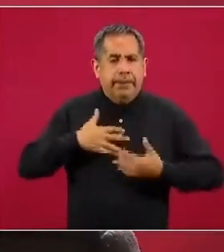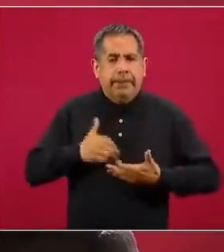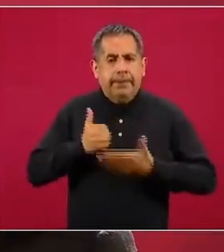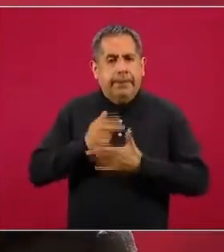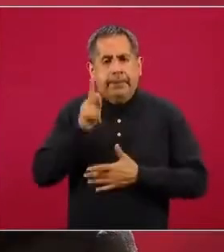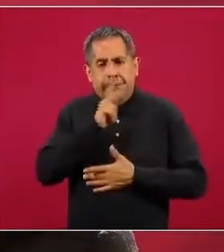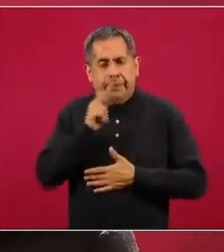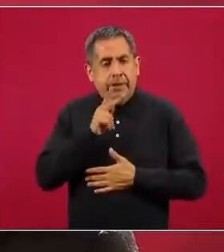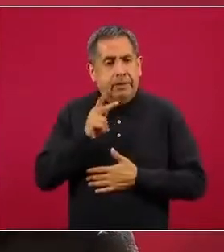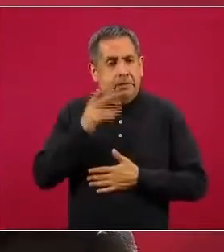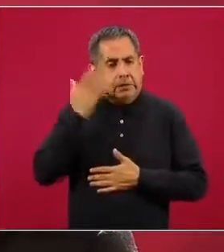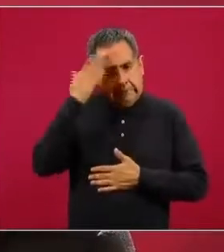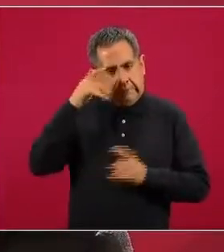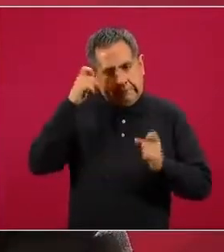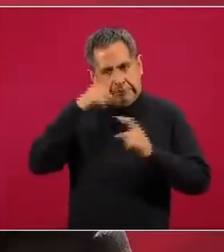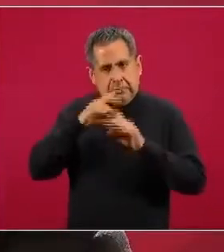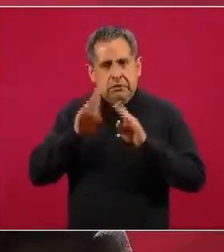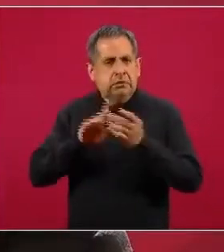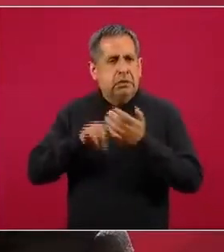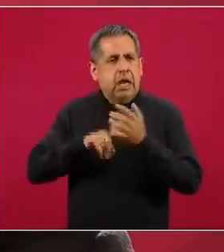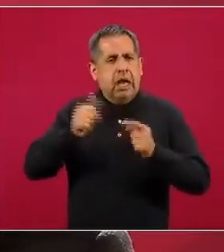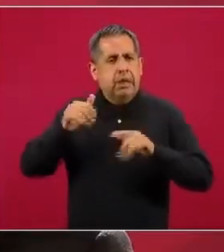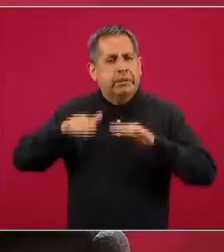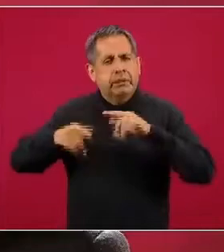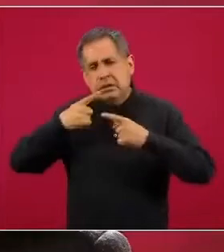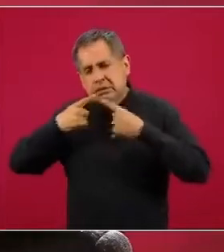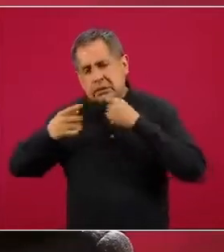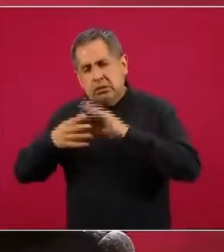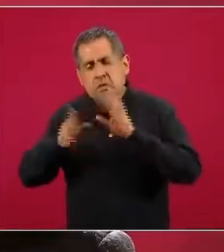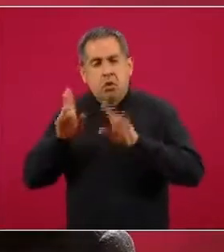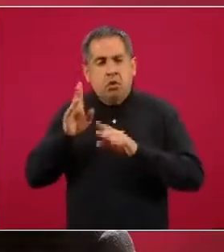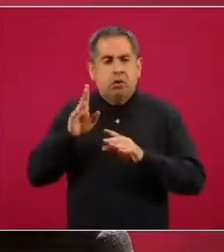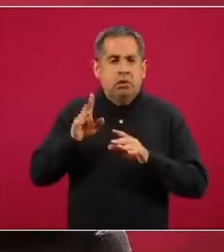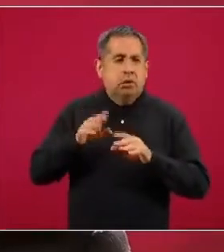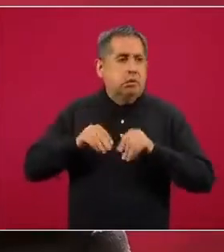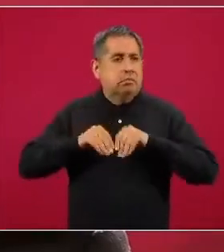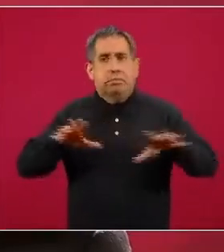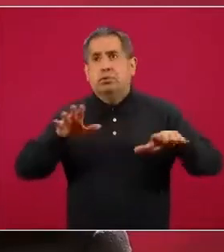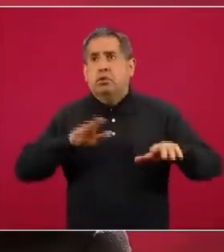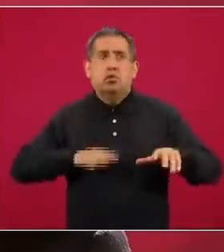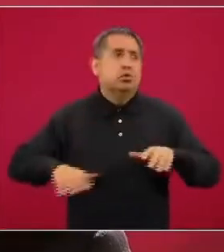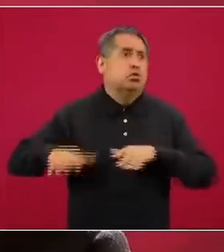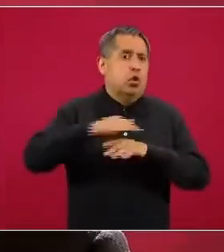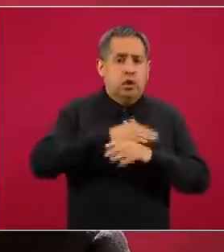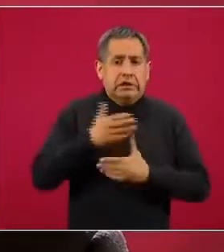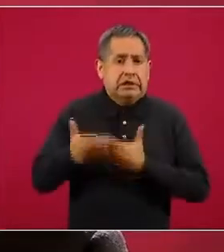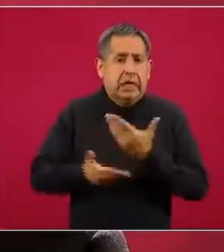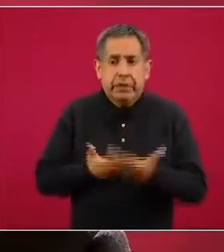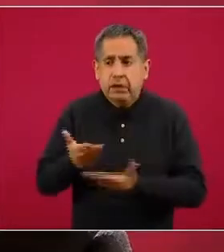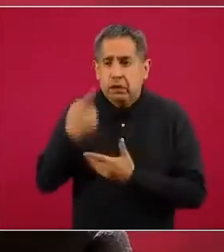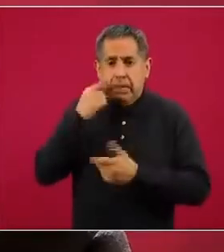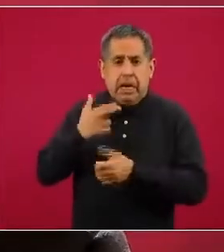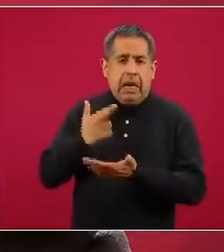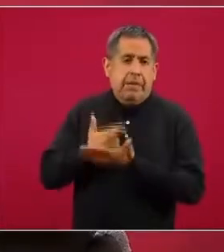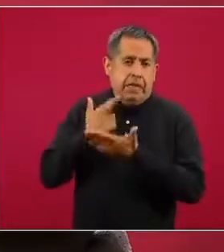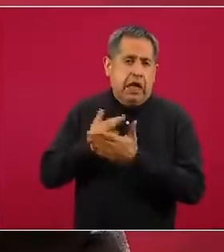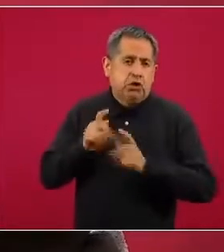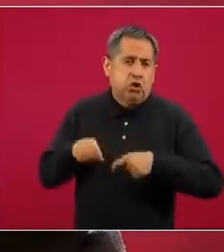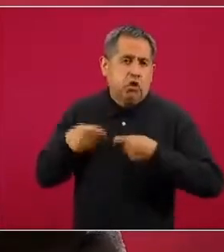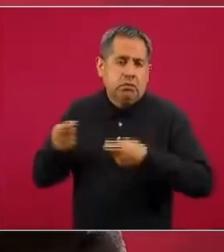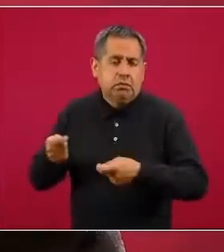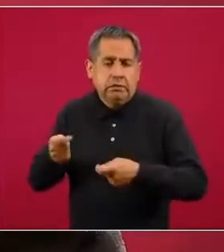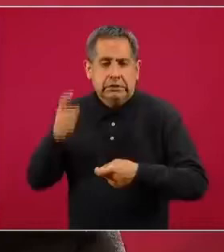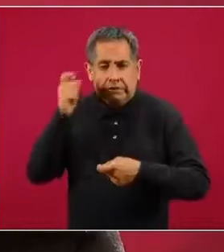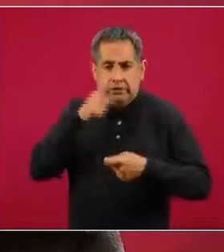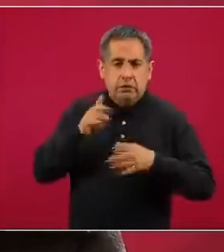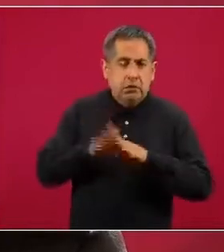Ha sido complicado, ya lo hemos comentado en otras ocasiones, lograr tener una cobertura suficiente de servicios de rehabilitación especializada, tanto